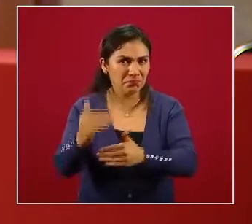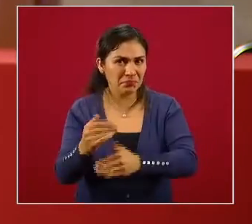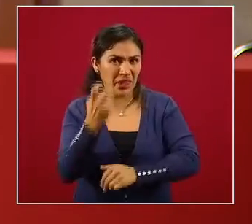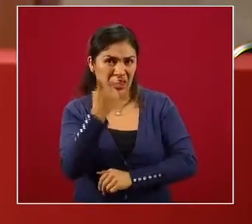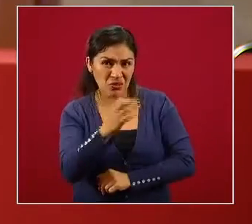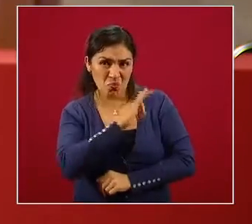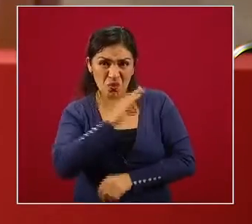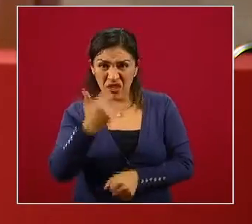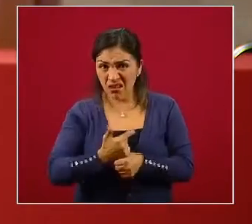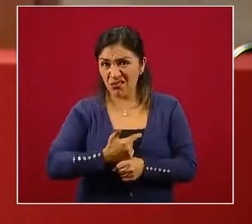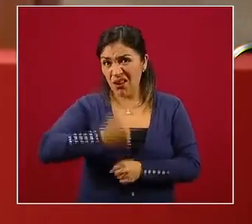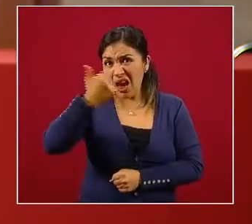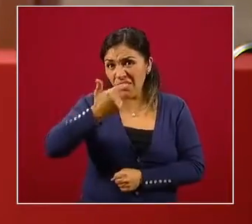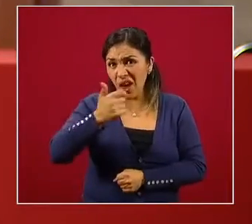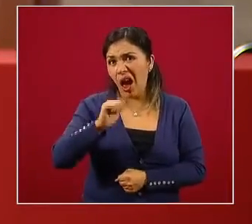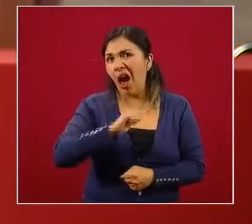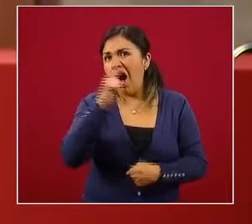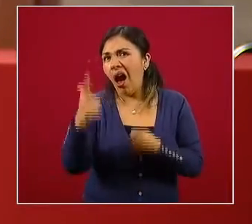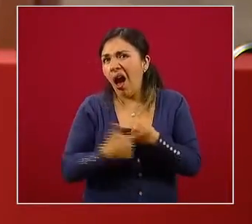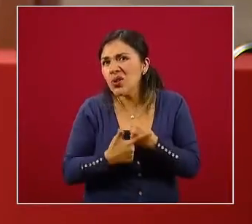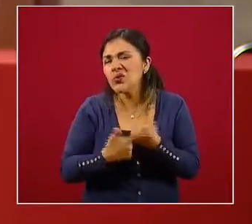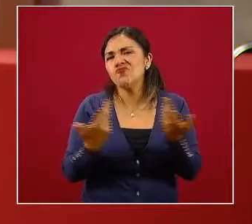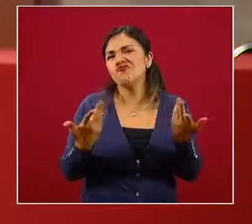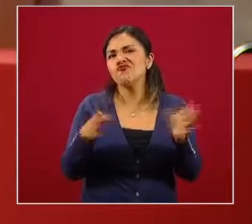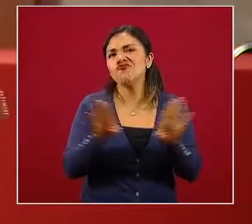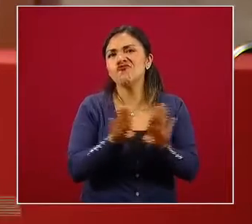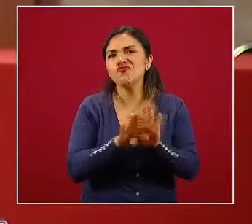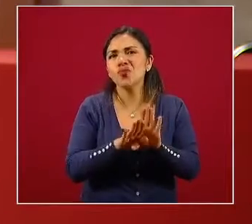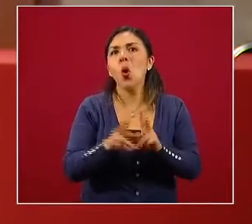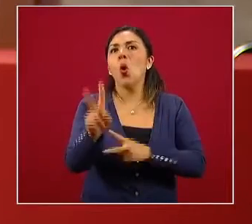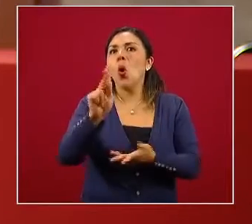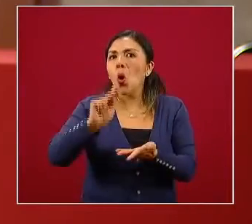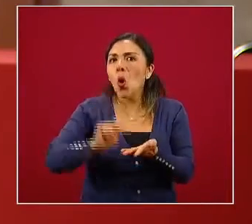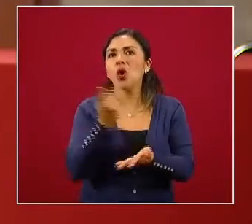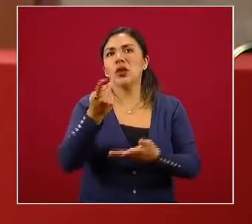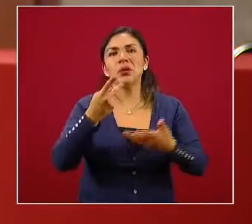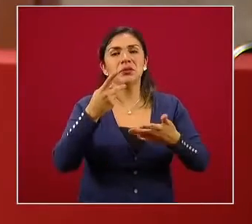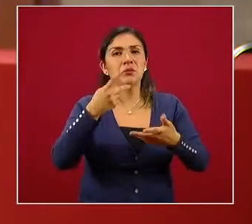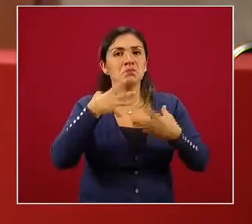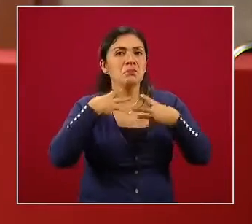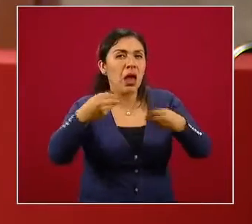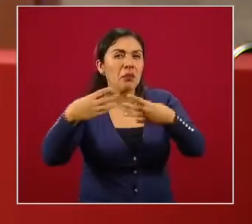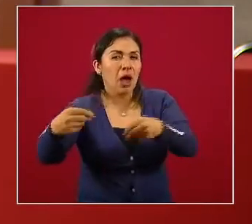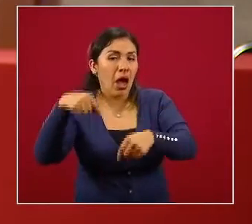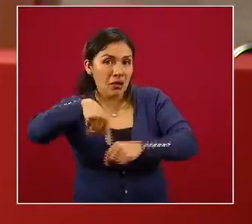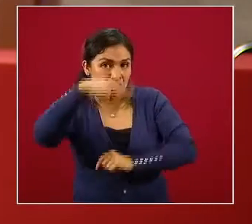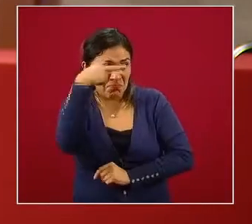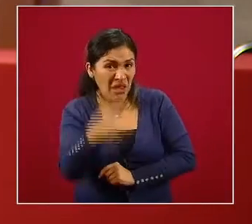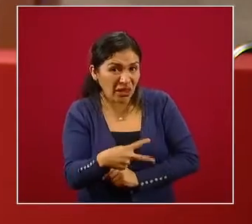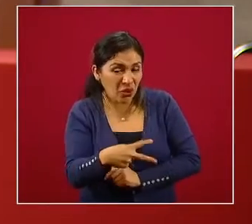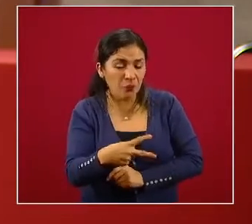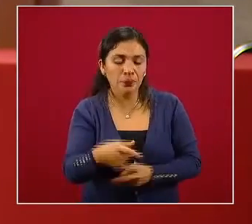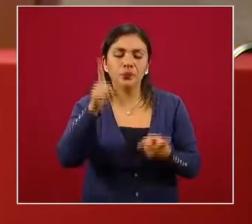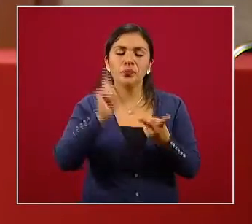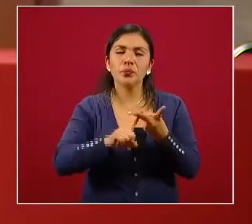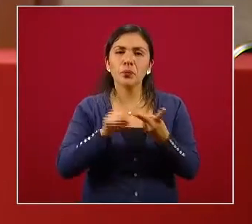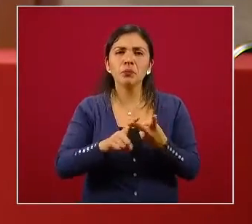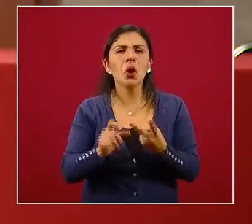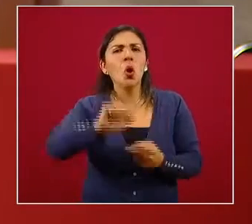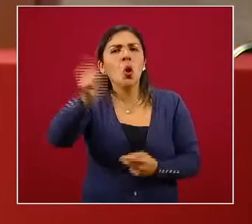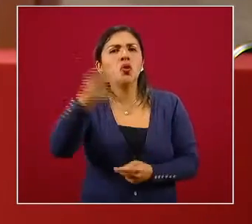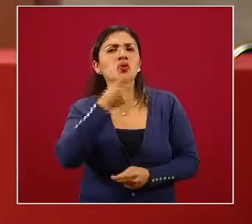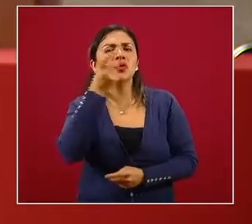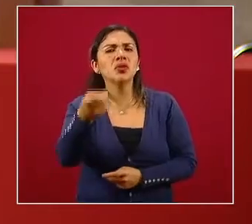algún riesgo, ¿no? de algún resurgimiento de contagios en México? Y en segundo lugar, nos dicen